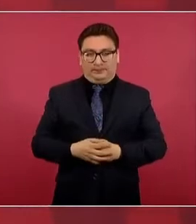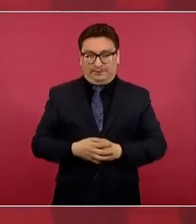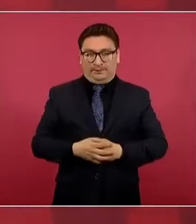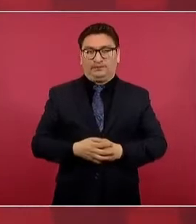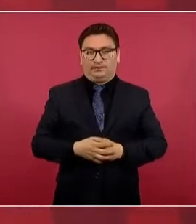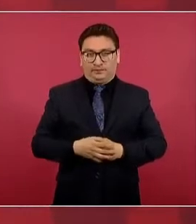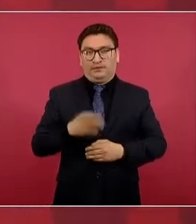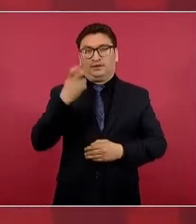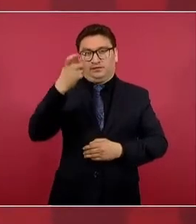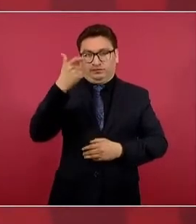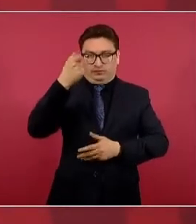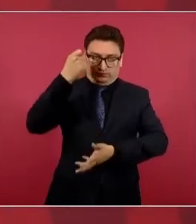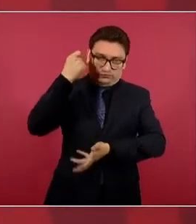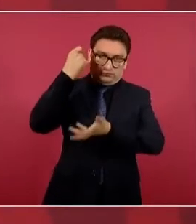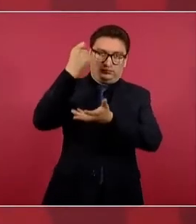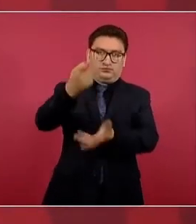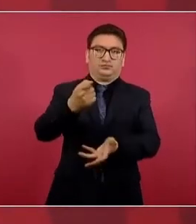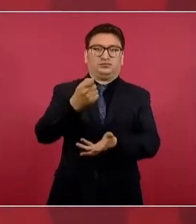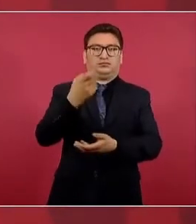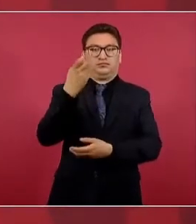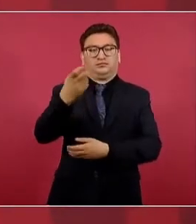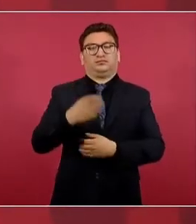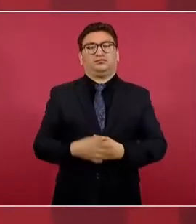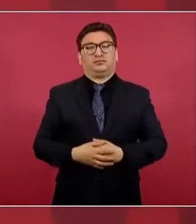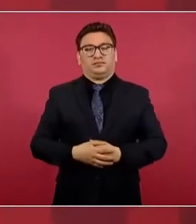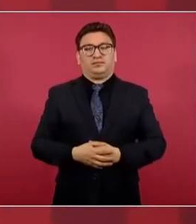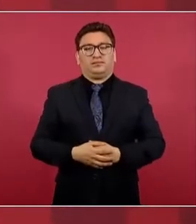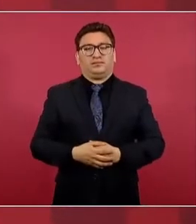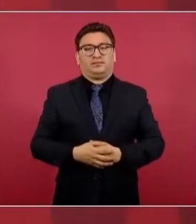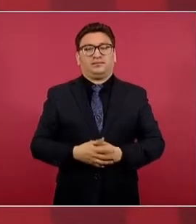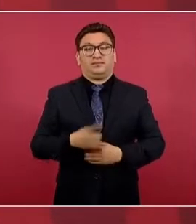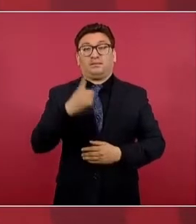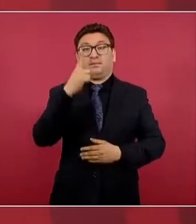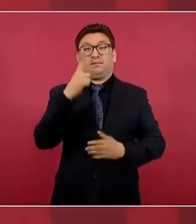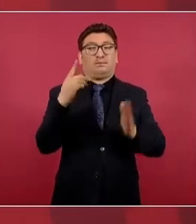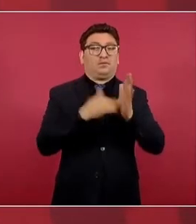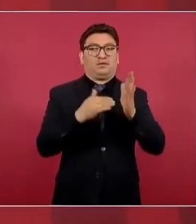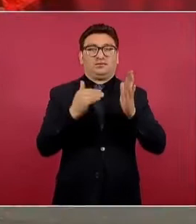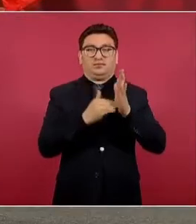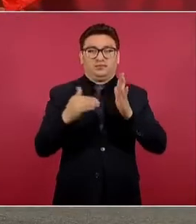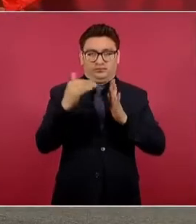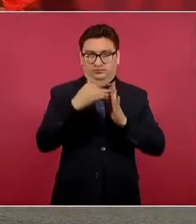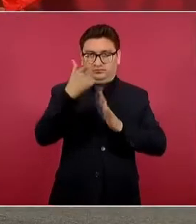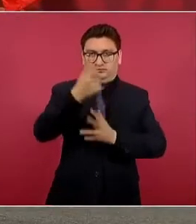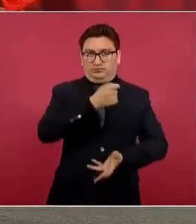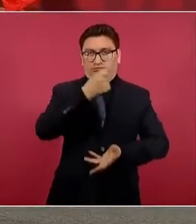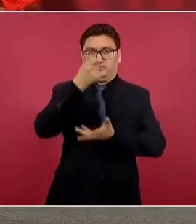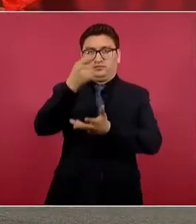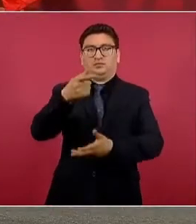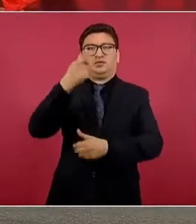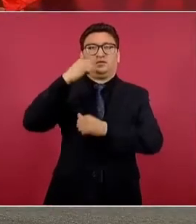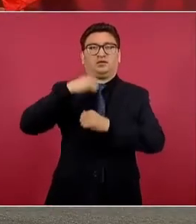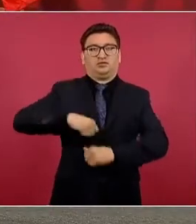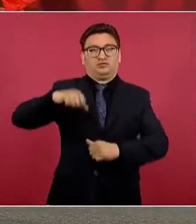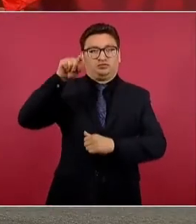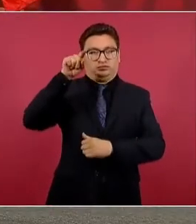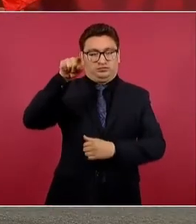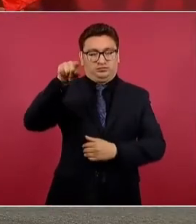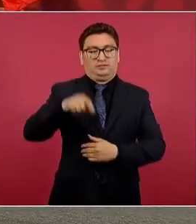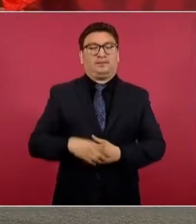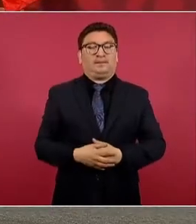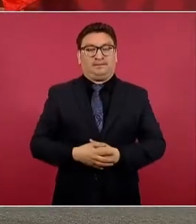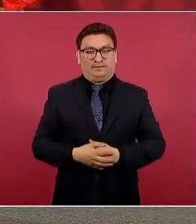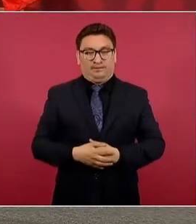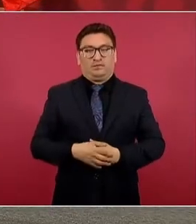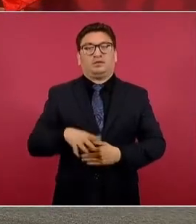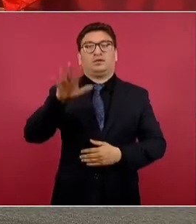le entregó ese dinero, los 1,000 millones, a las autoridades